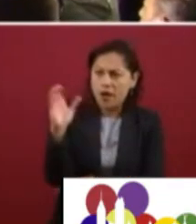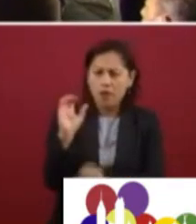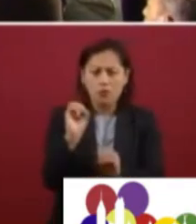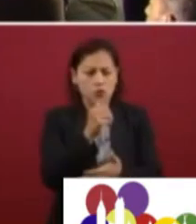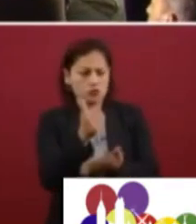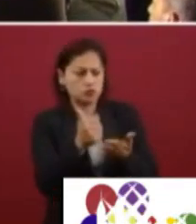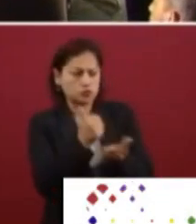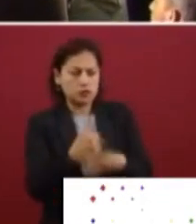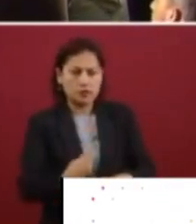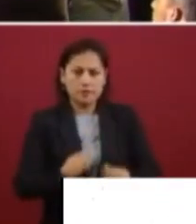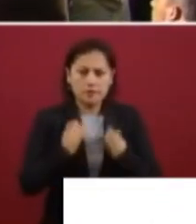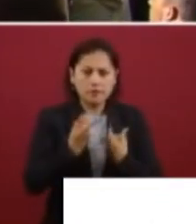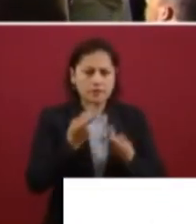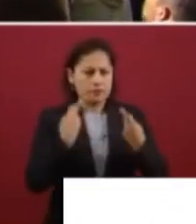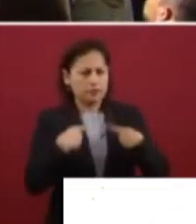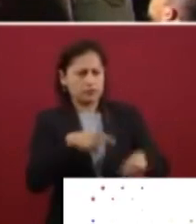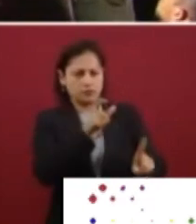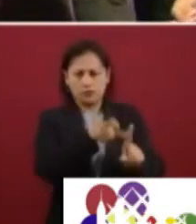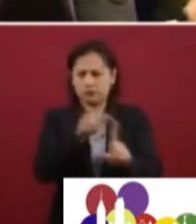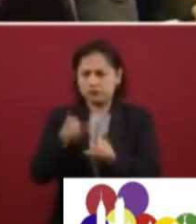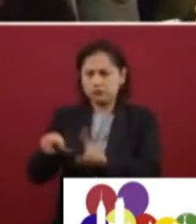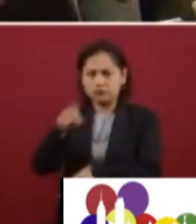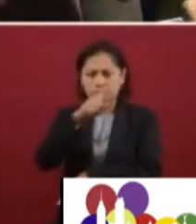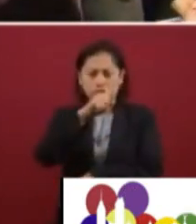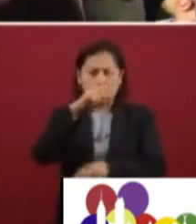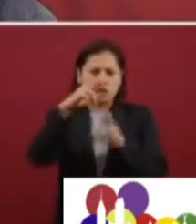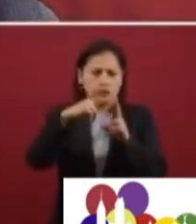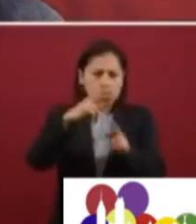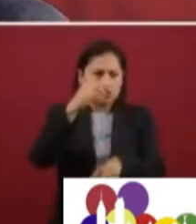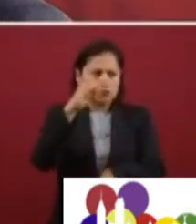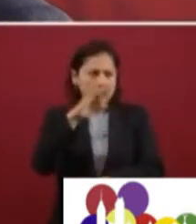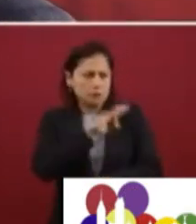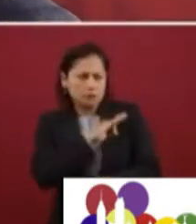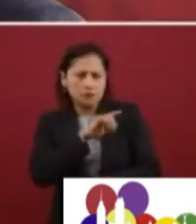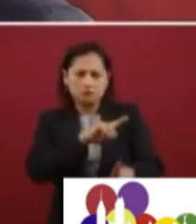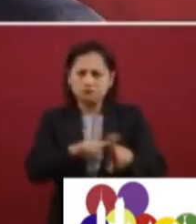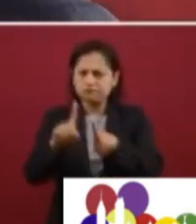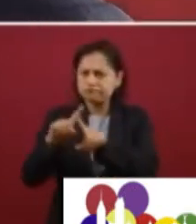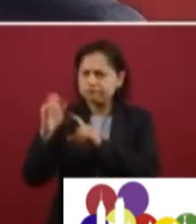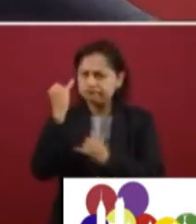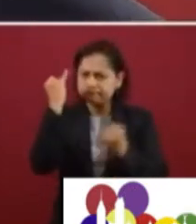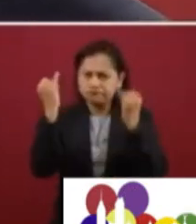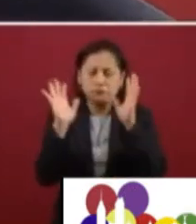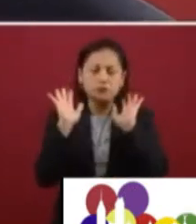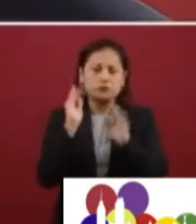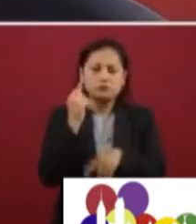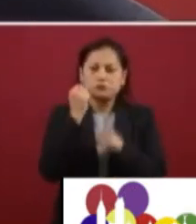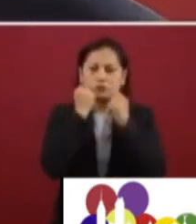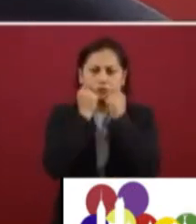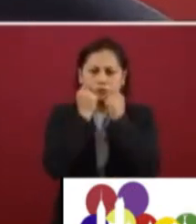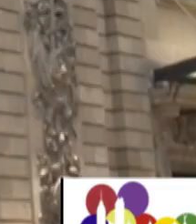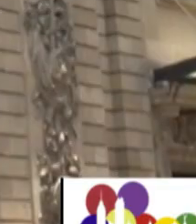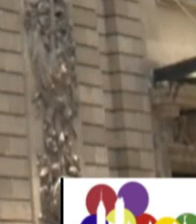38 al 50 por ciento el mandatario detalló que hoy méxico está produciendo más gasolinas